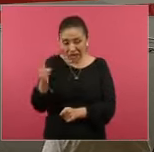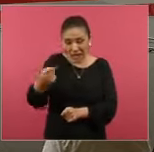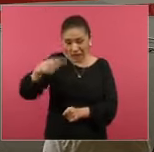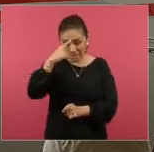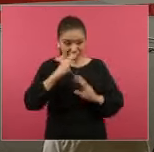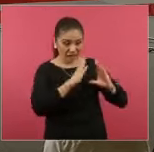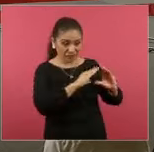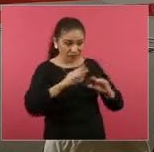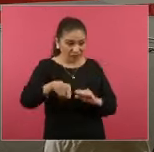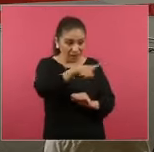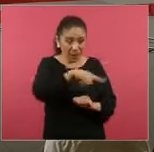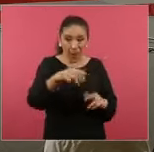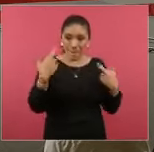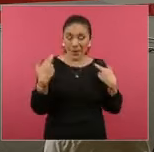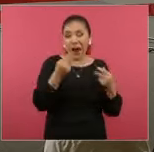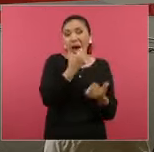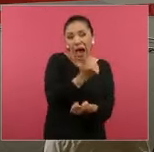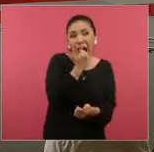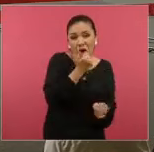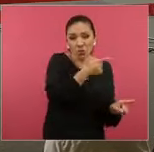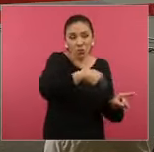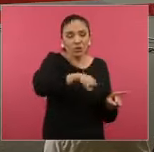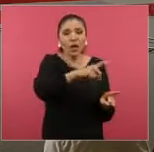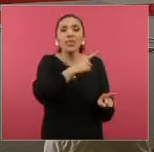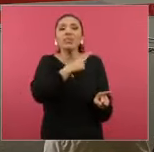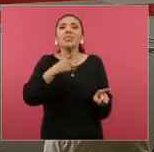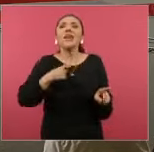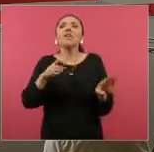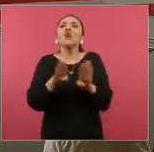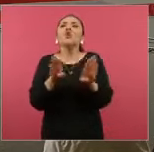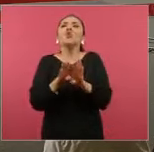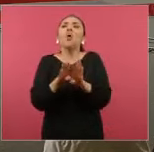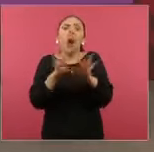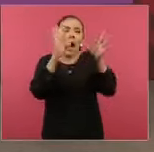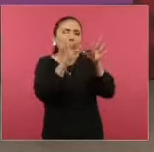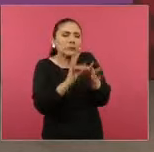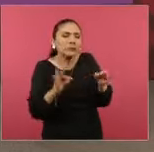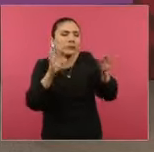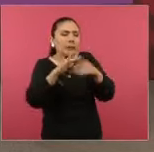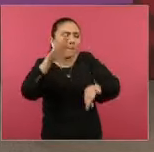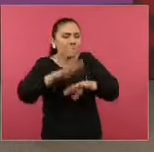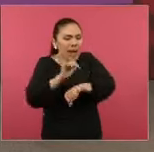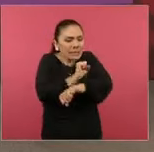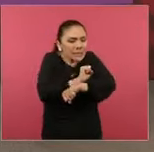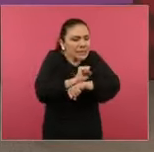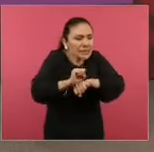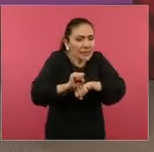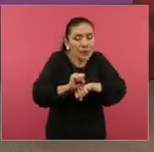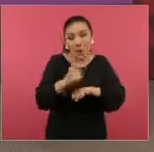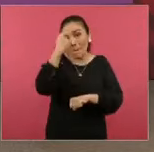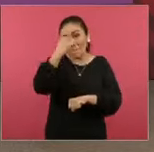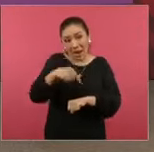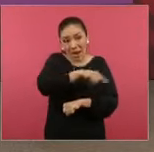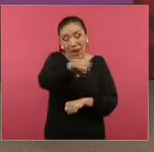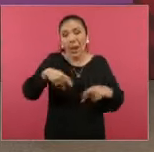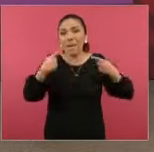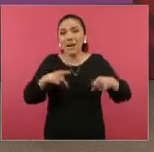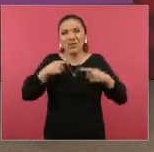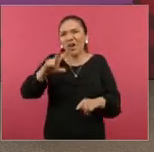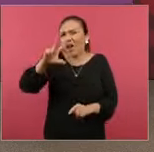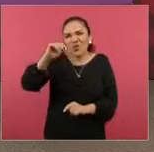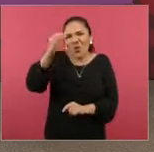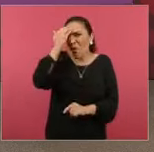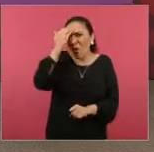estudiantes bajara desde las alturas y se simplificara para que los mortales que no nos dedicamos a eso lo